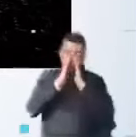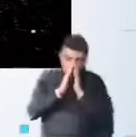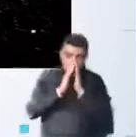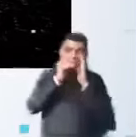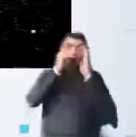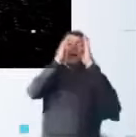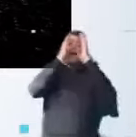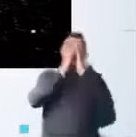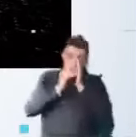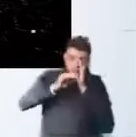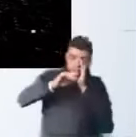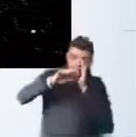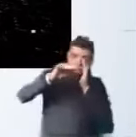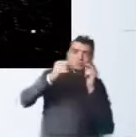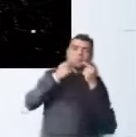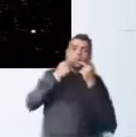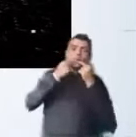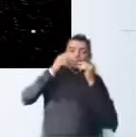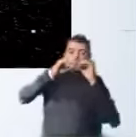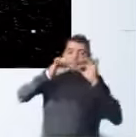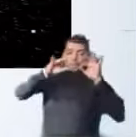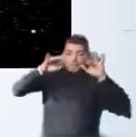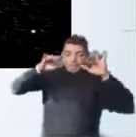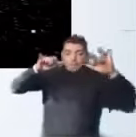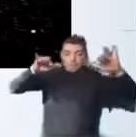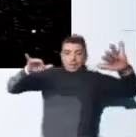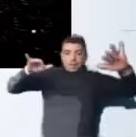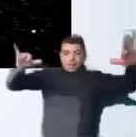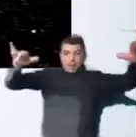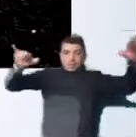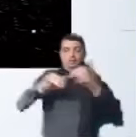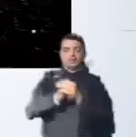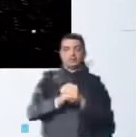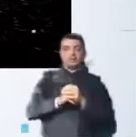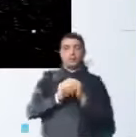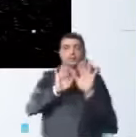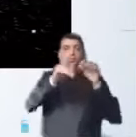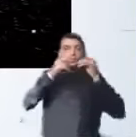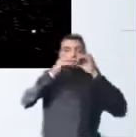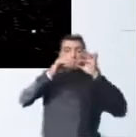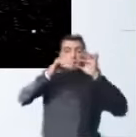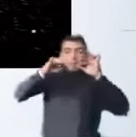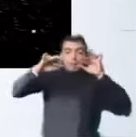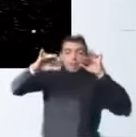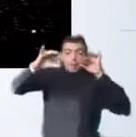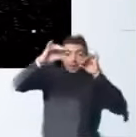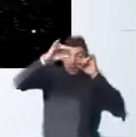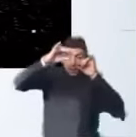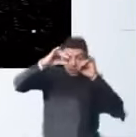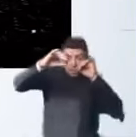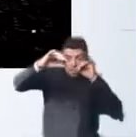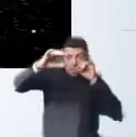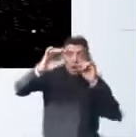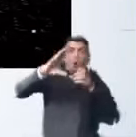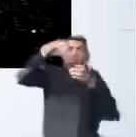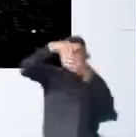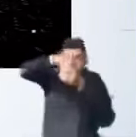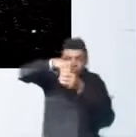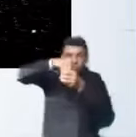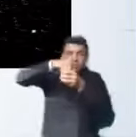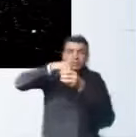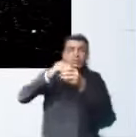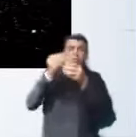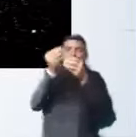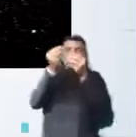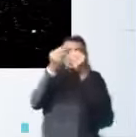muchas gotitas que se denominan flush. Estas gotitas tienen en su interior muchísimos números de